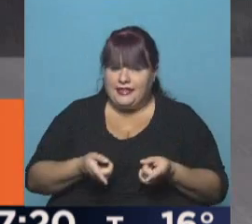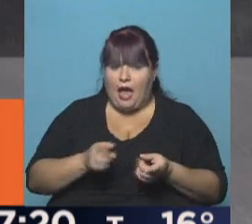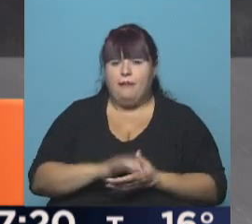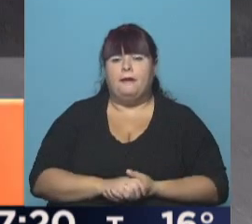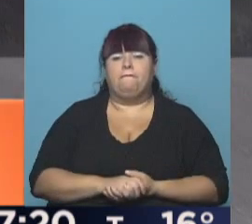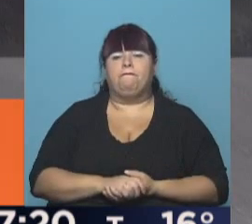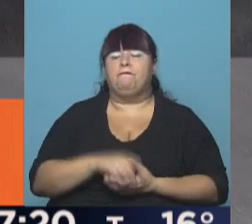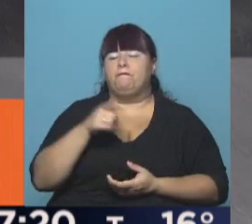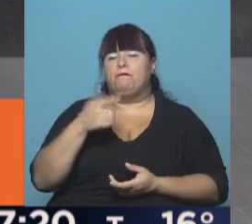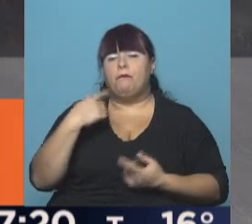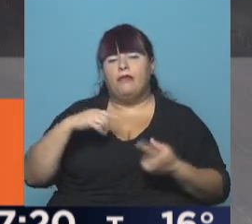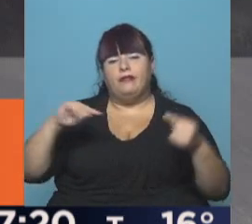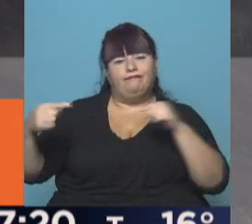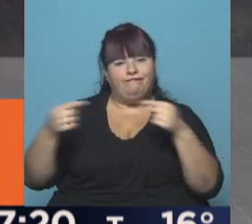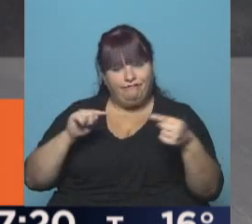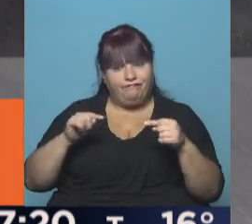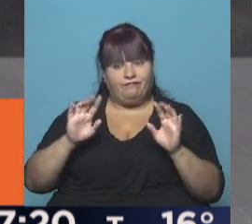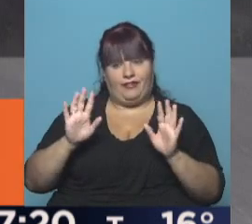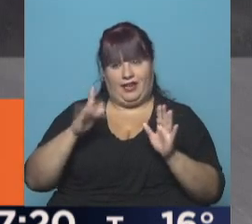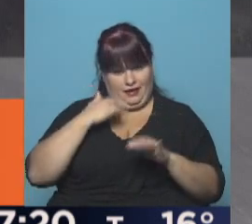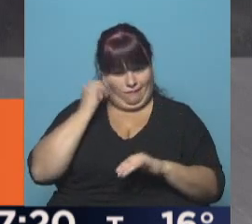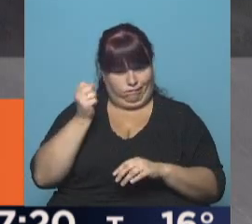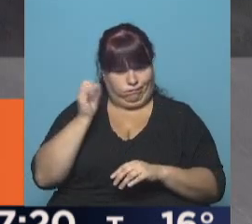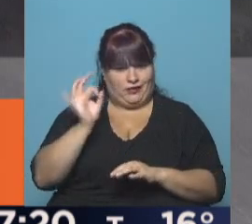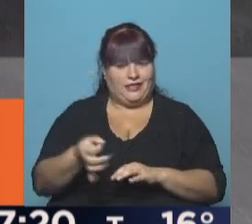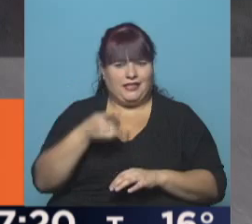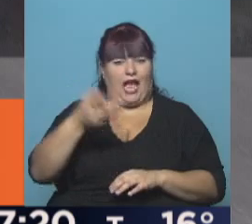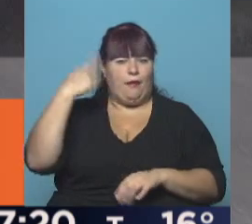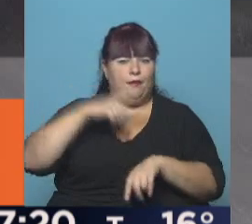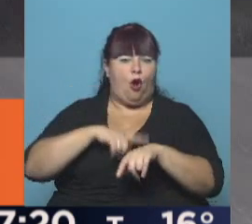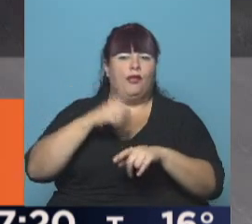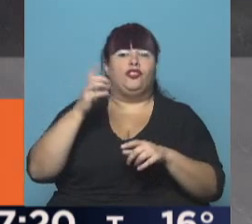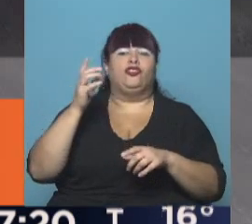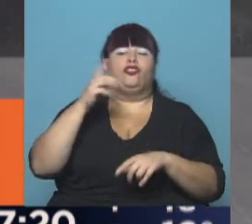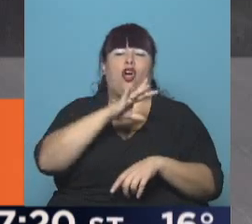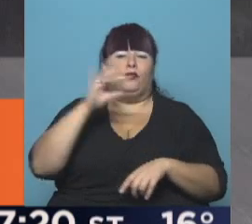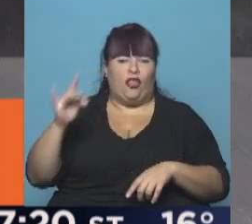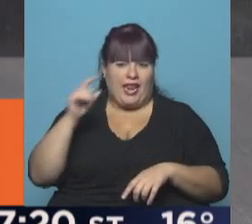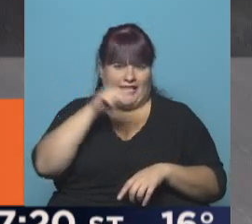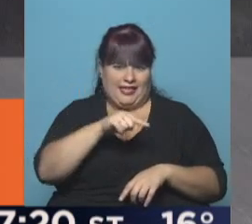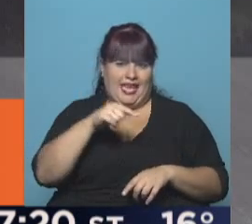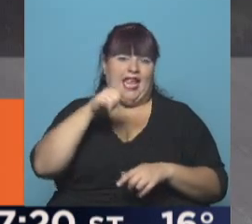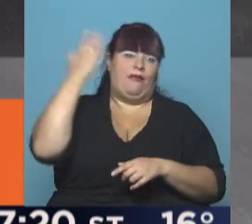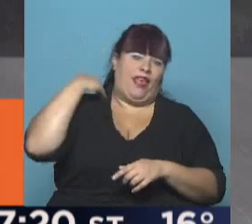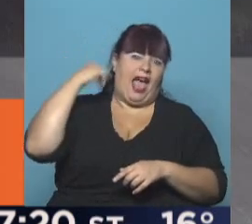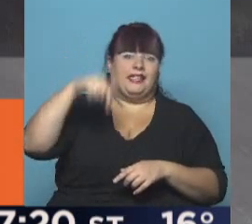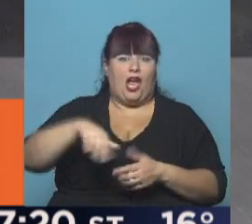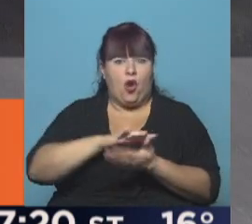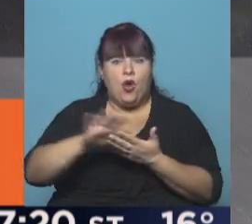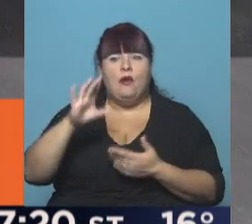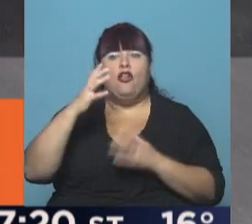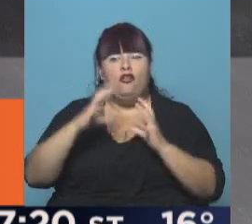de haber tenido serias diferencias manifestadas en su oportunidad con los dirigentes actuales y nuevos del fútbol